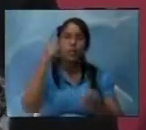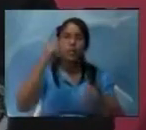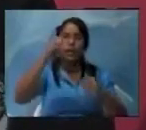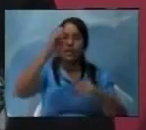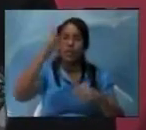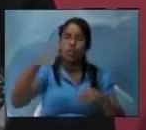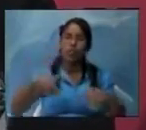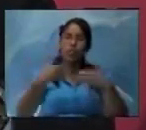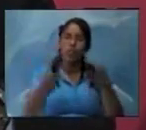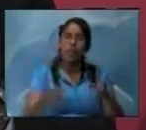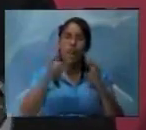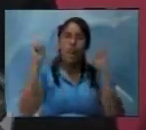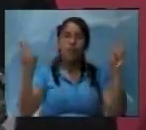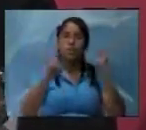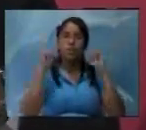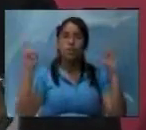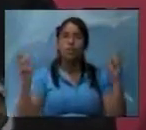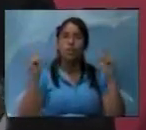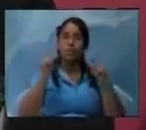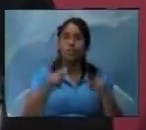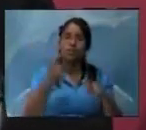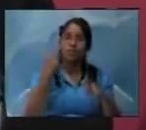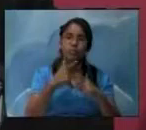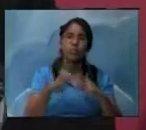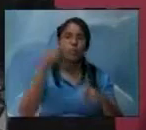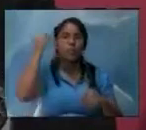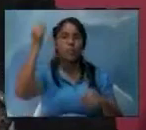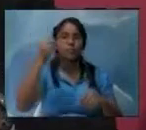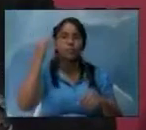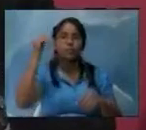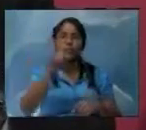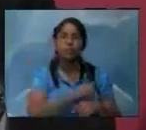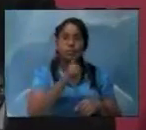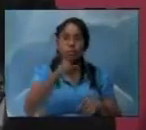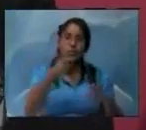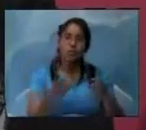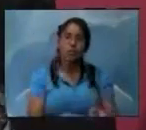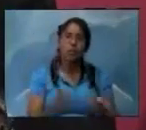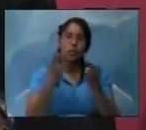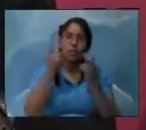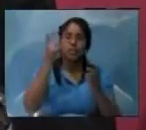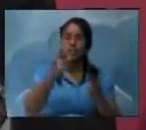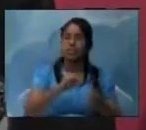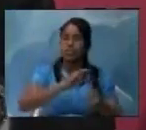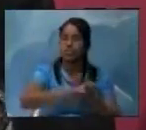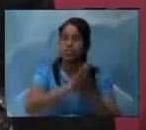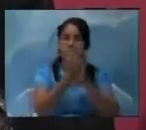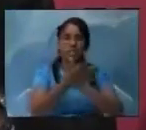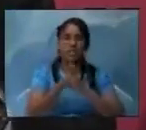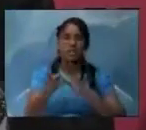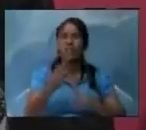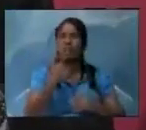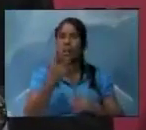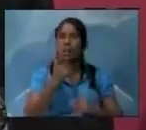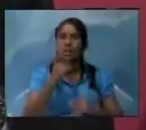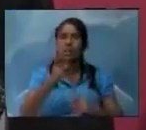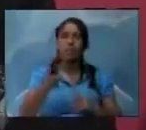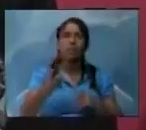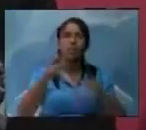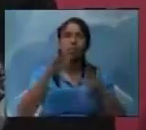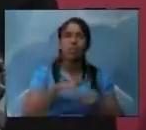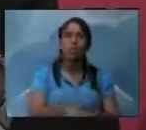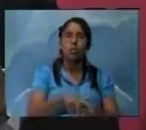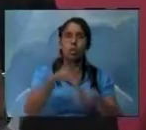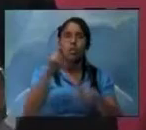que Dios te dé la victoria. Y aquellos que han pensado de que tu vida va a ser un fracaso, va a ser una miseria, va a ser una